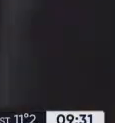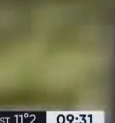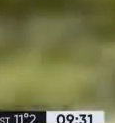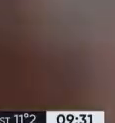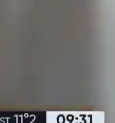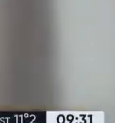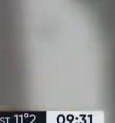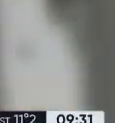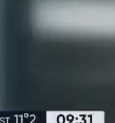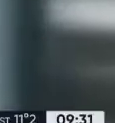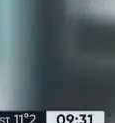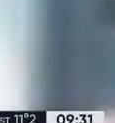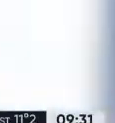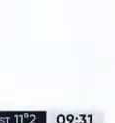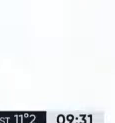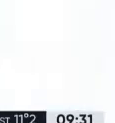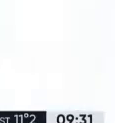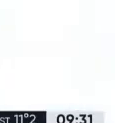ah